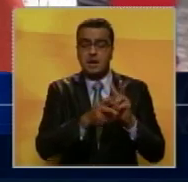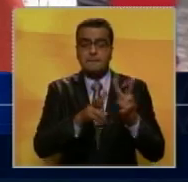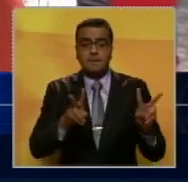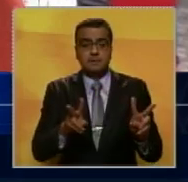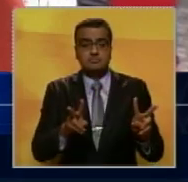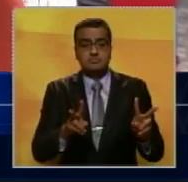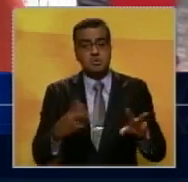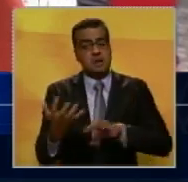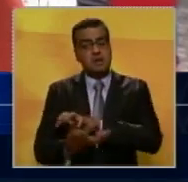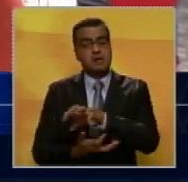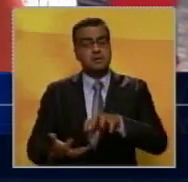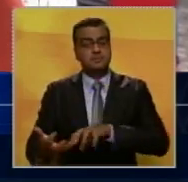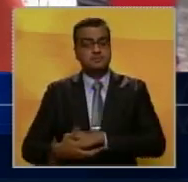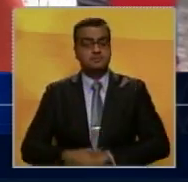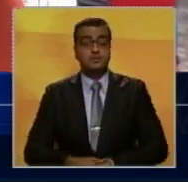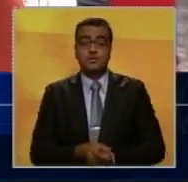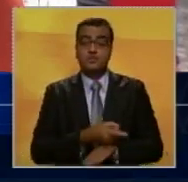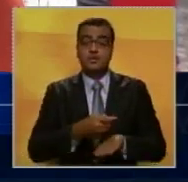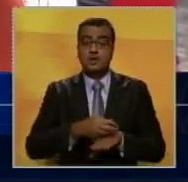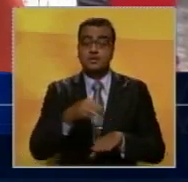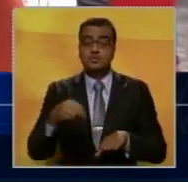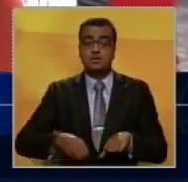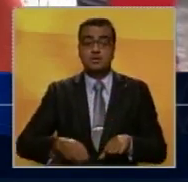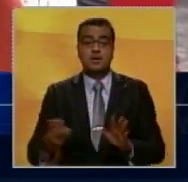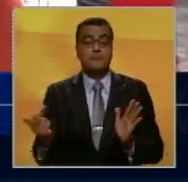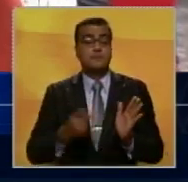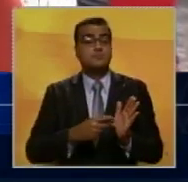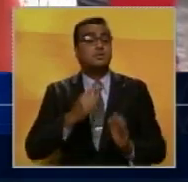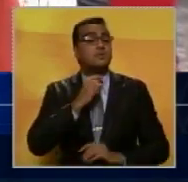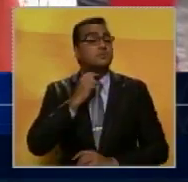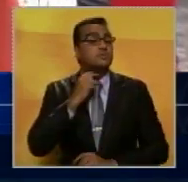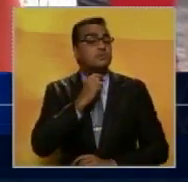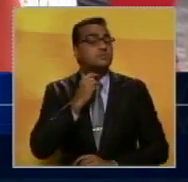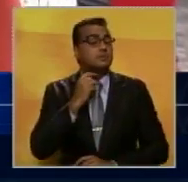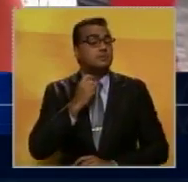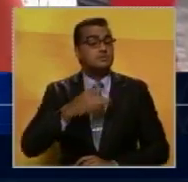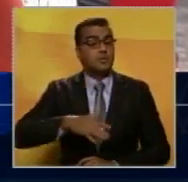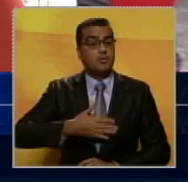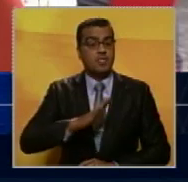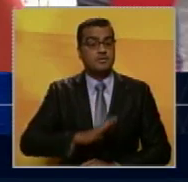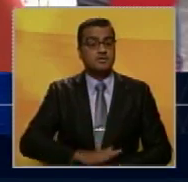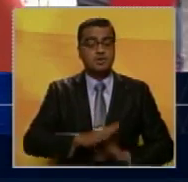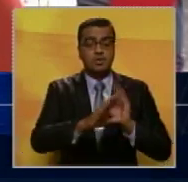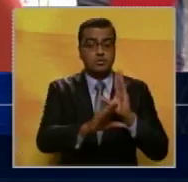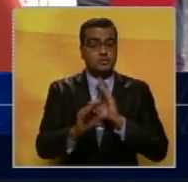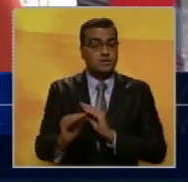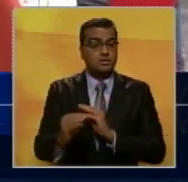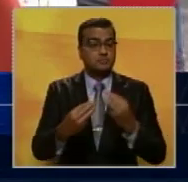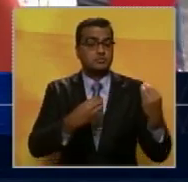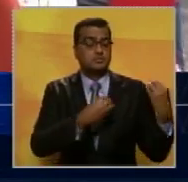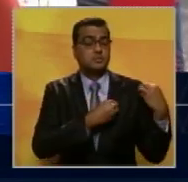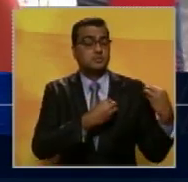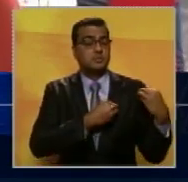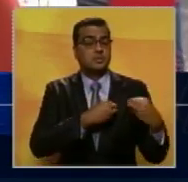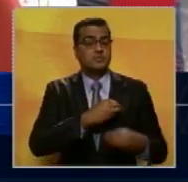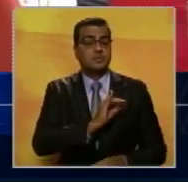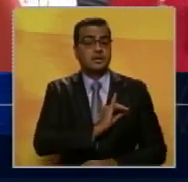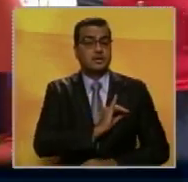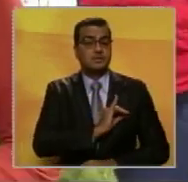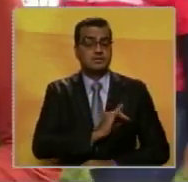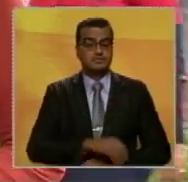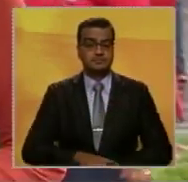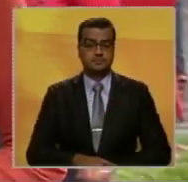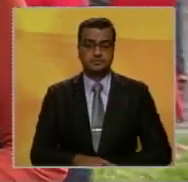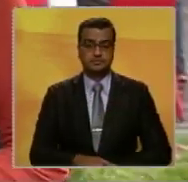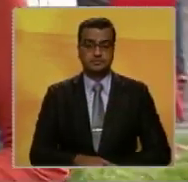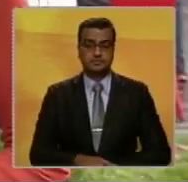Informó además que el gobierno nacional solicitó una audiencia al nuncio apostólico para lograr establecer un diálogo con los representantes de la Iglesia Católica.